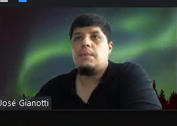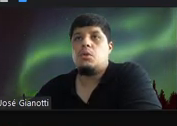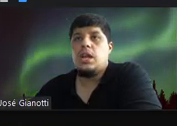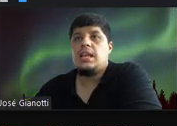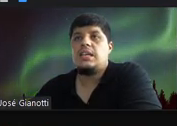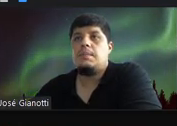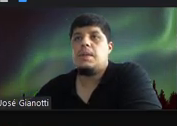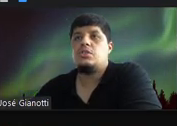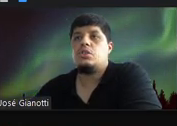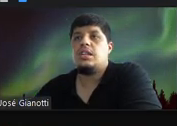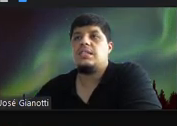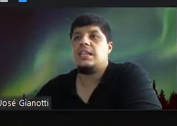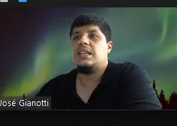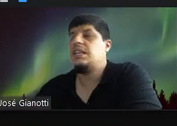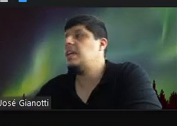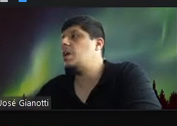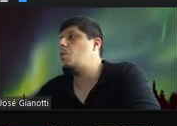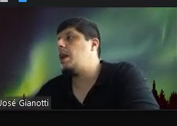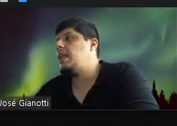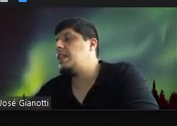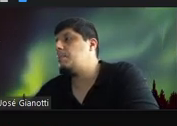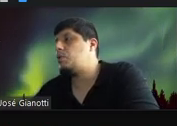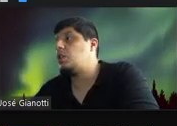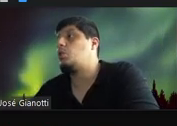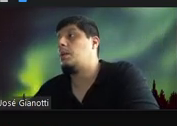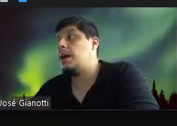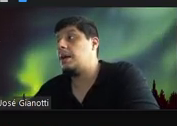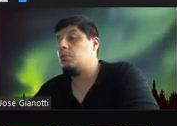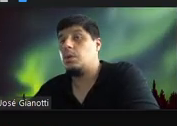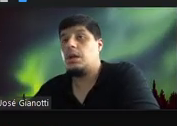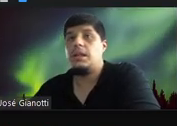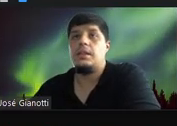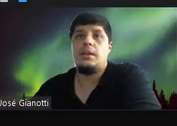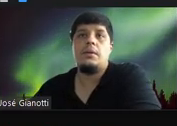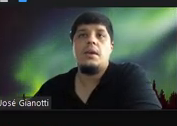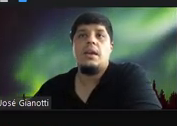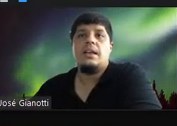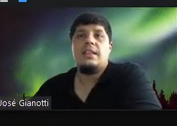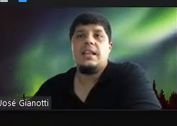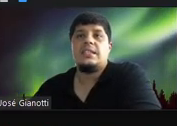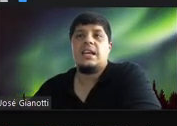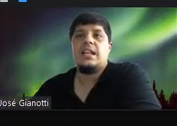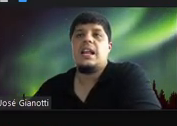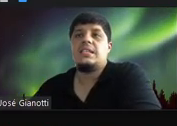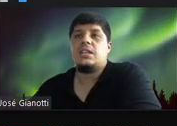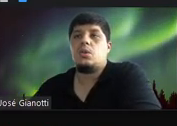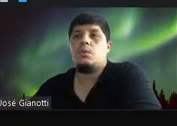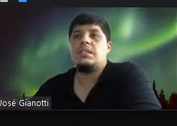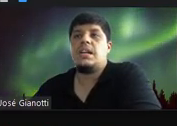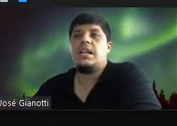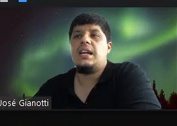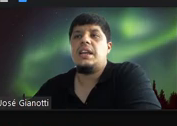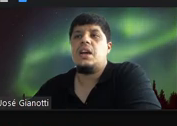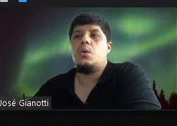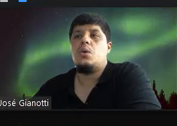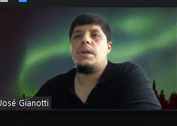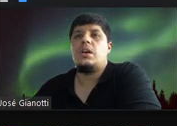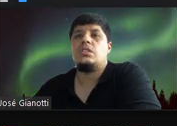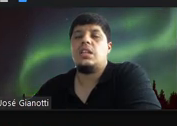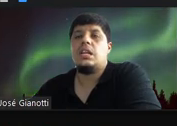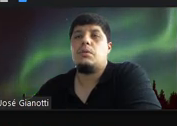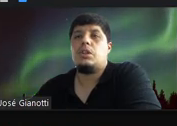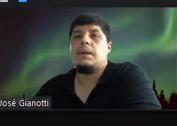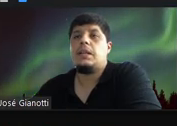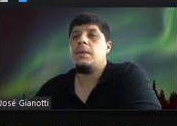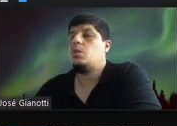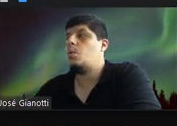casinos, tragamonedas, gimnasios, cines y artes escénicas, 40%. Ahí bajamos nuevamente, ¿no? Tiendas en general, centros comerciales, galerías, conglomerados